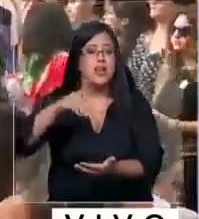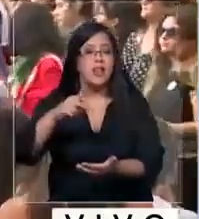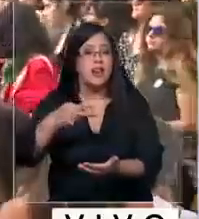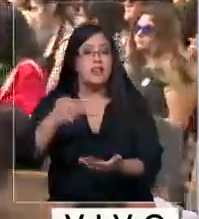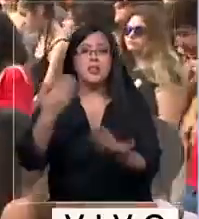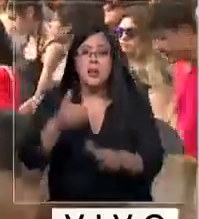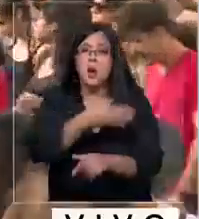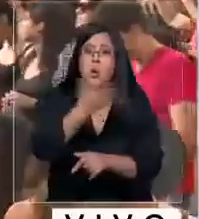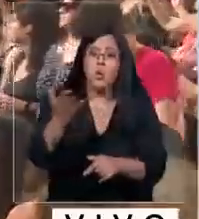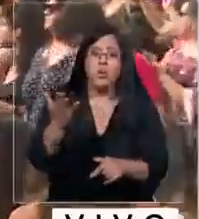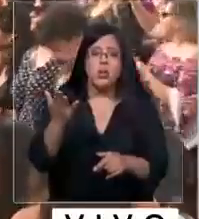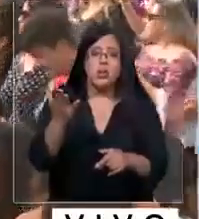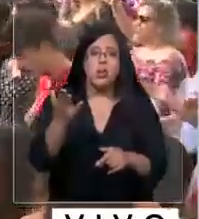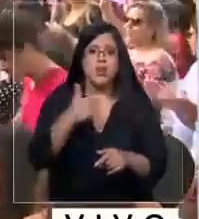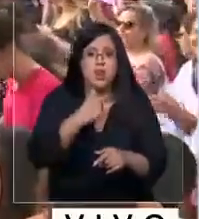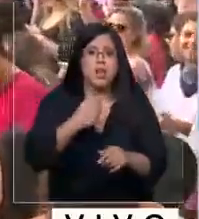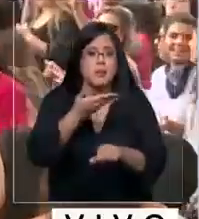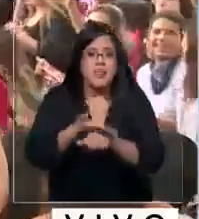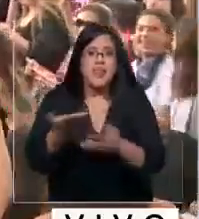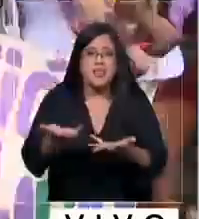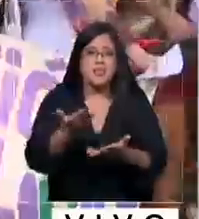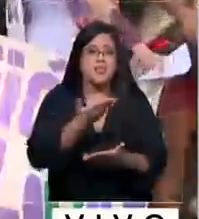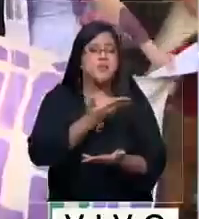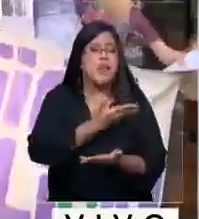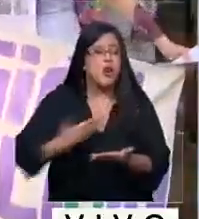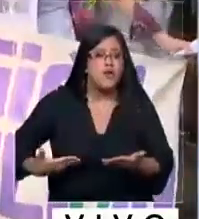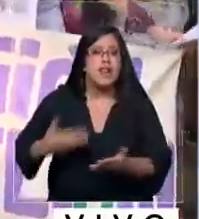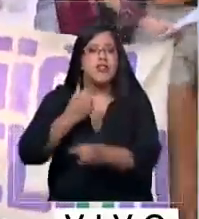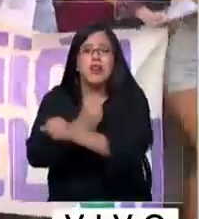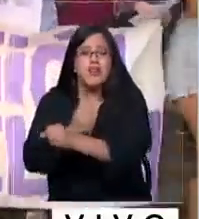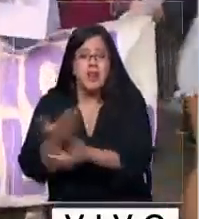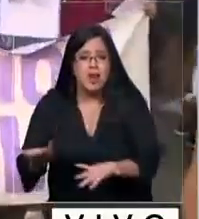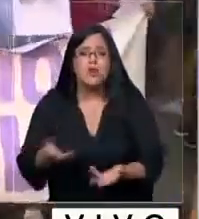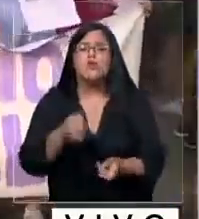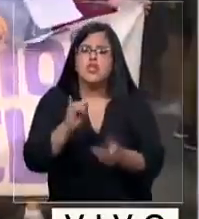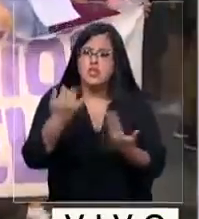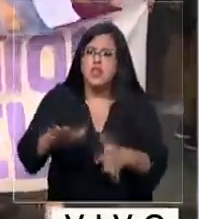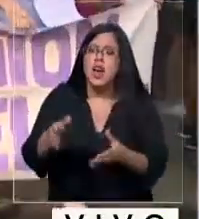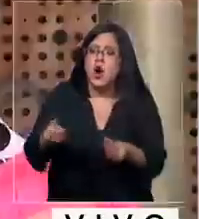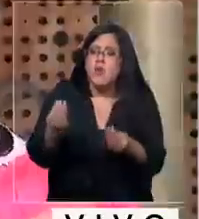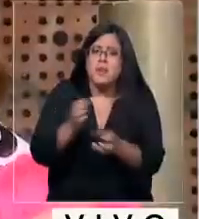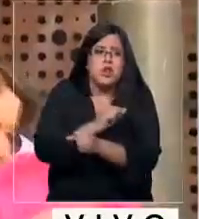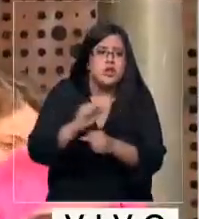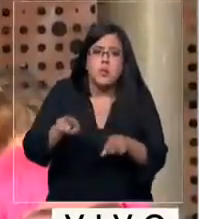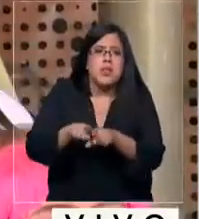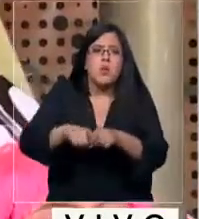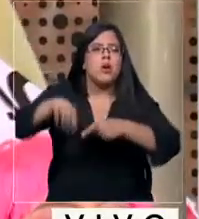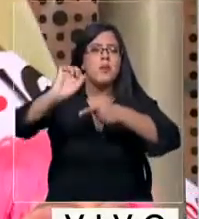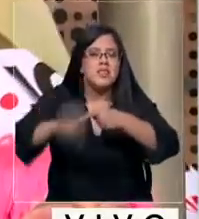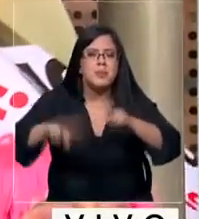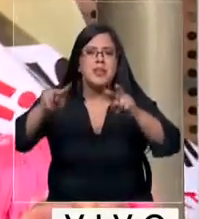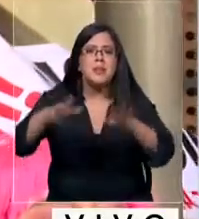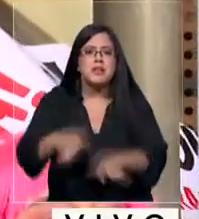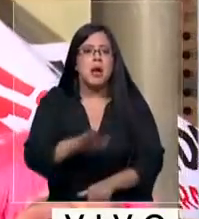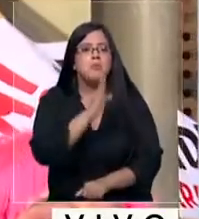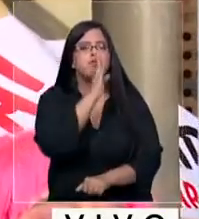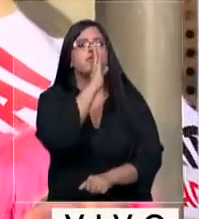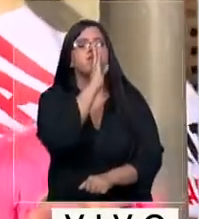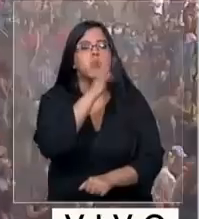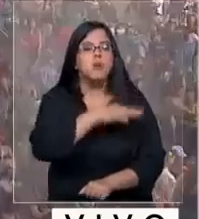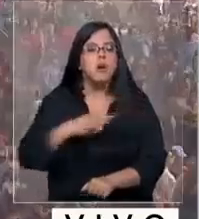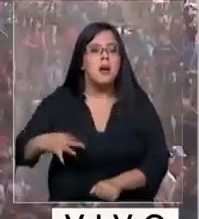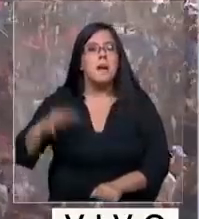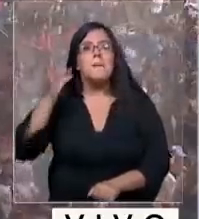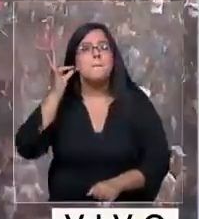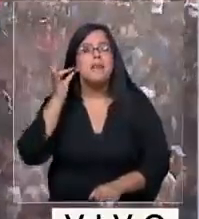siegel haría un llamado al gobierno ya carabinero e inaceptable el silencio que ha tenido la ministra plana respecto a